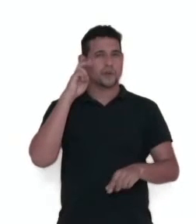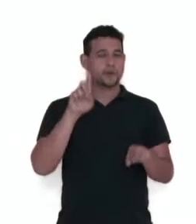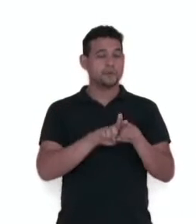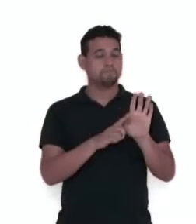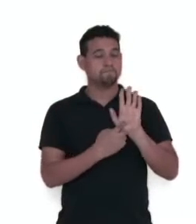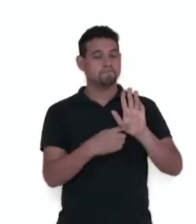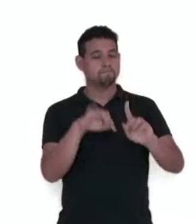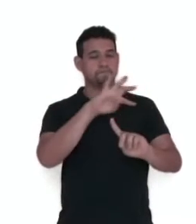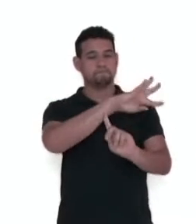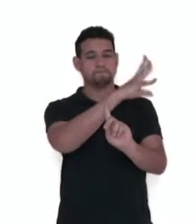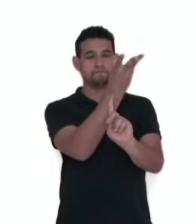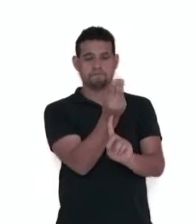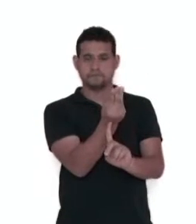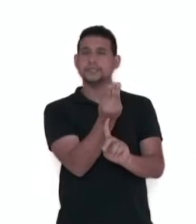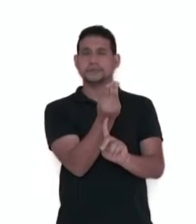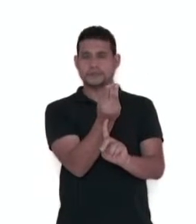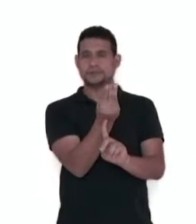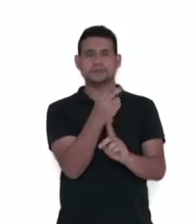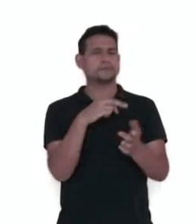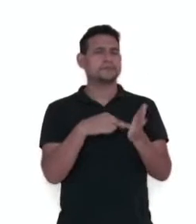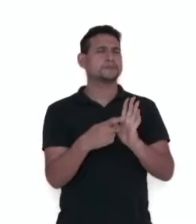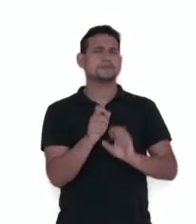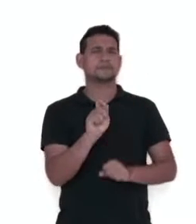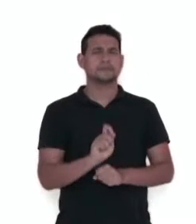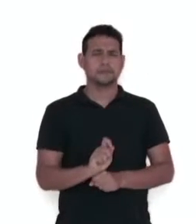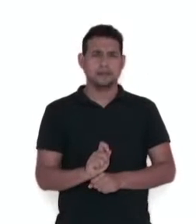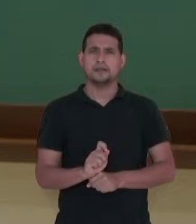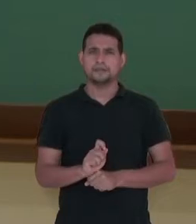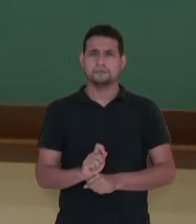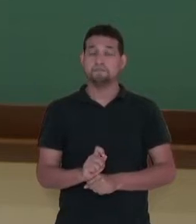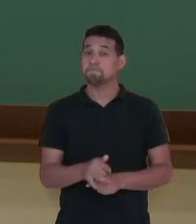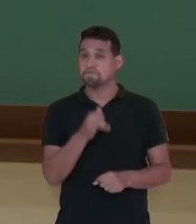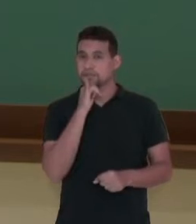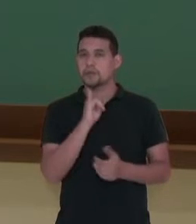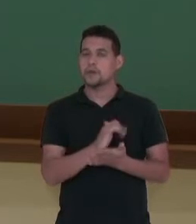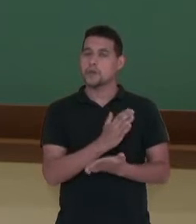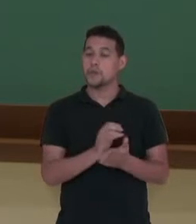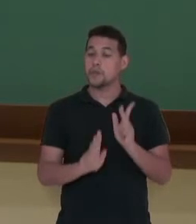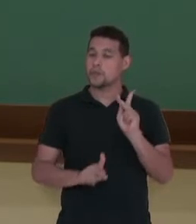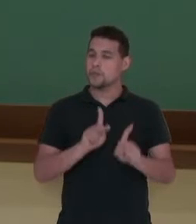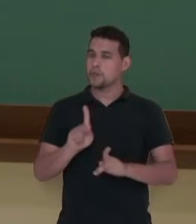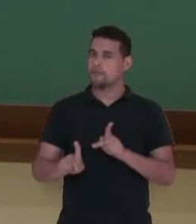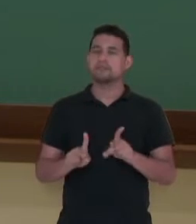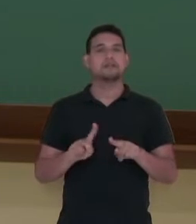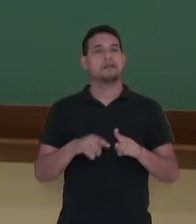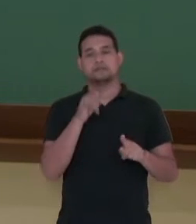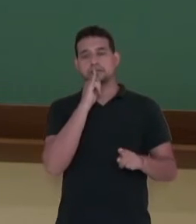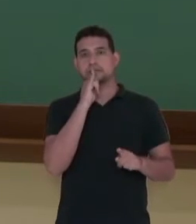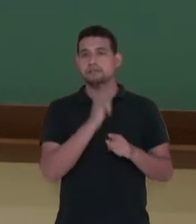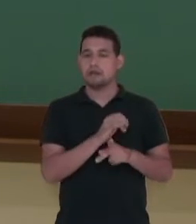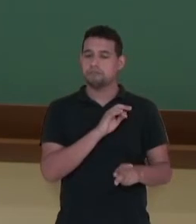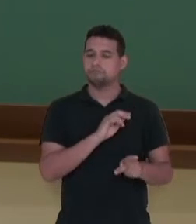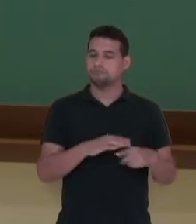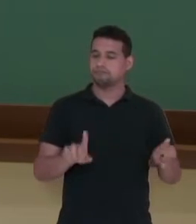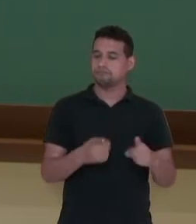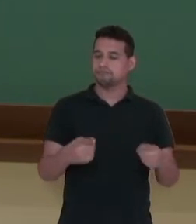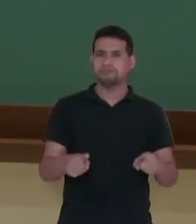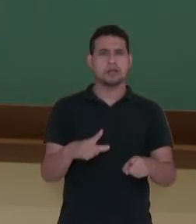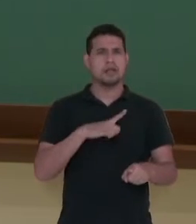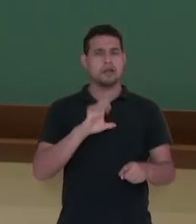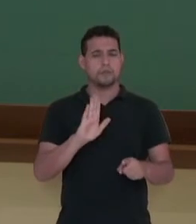expresión artísticas más significativas de um pueblo. Então, através da música, nós temos